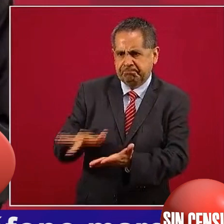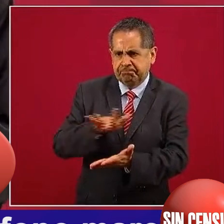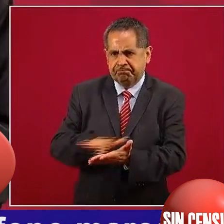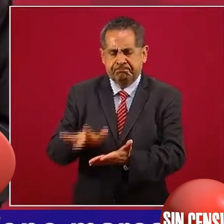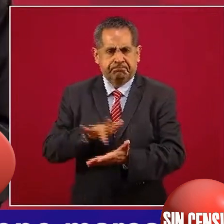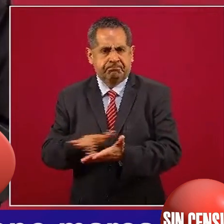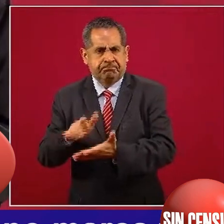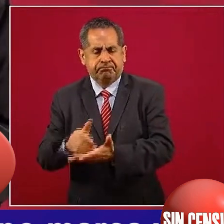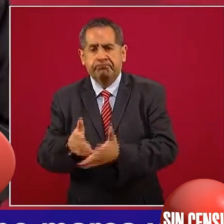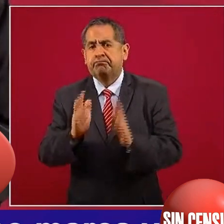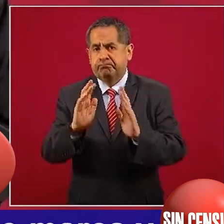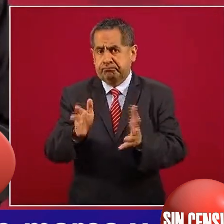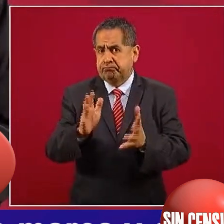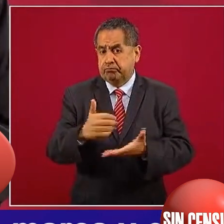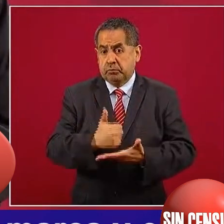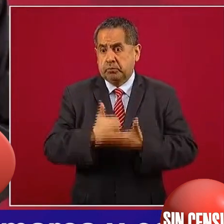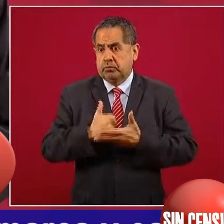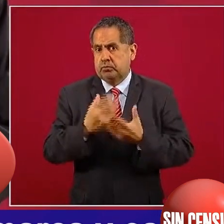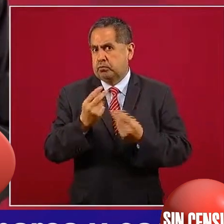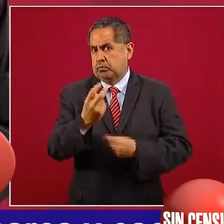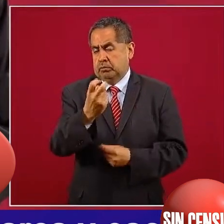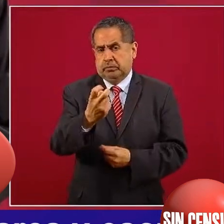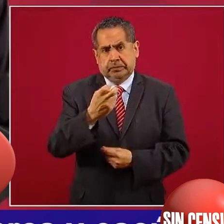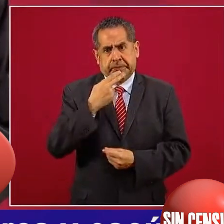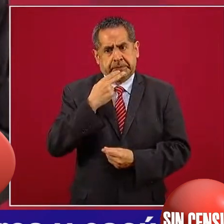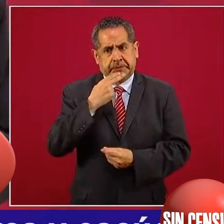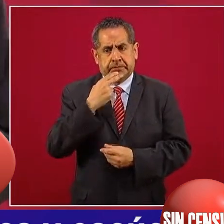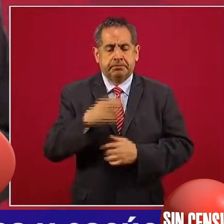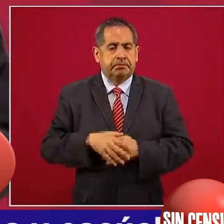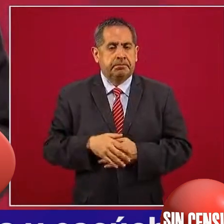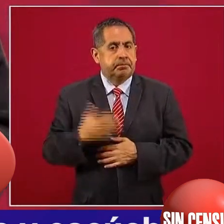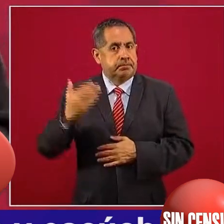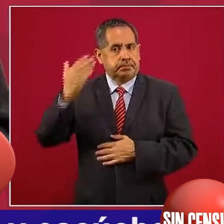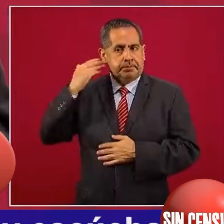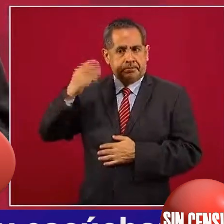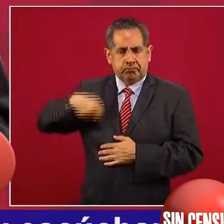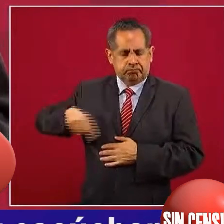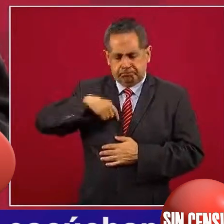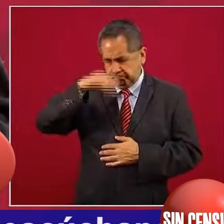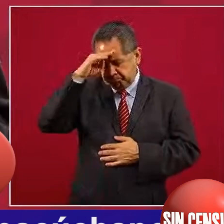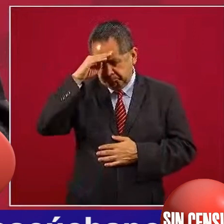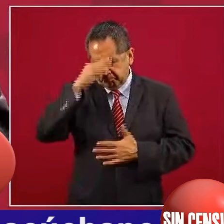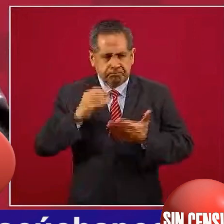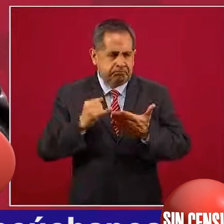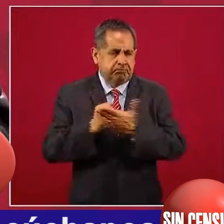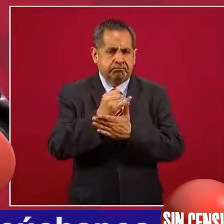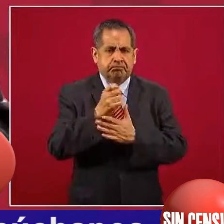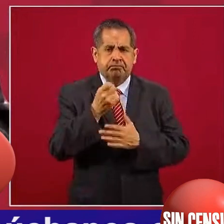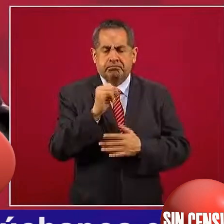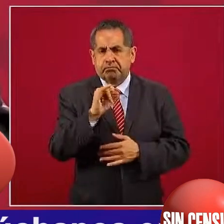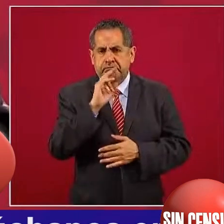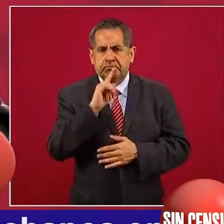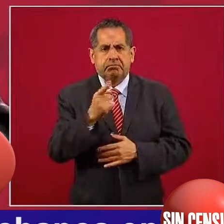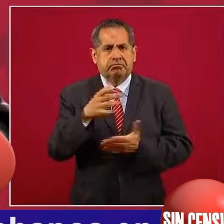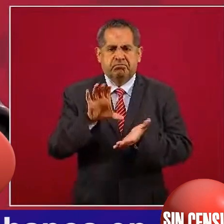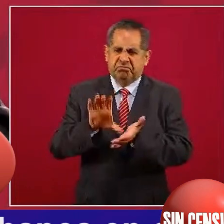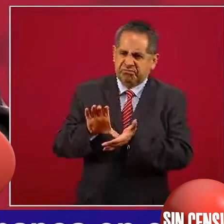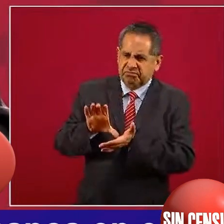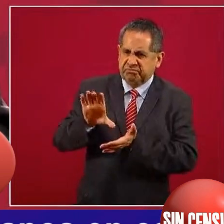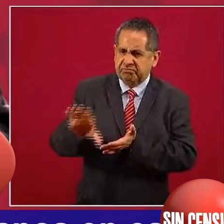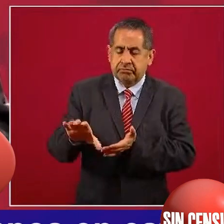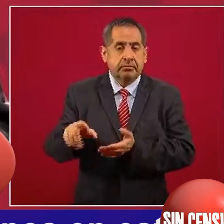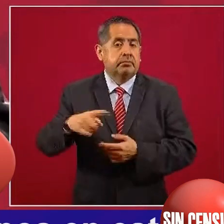ayuda mucho, lo que se decidió de inyectar recursos